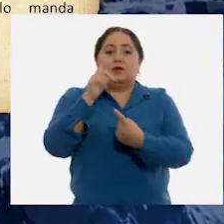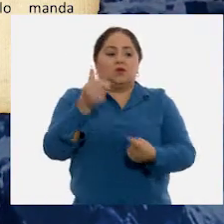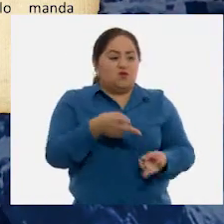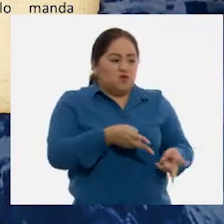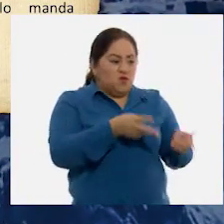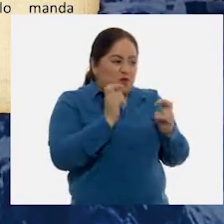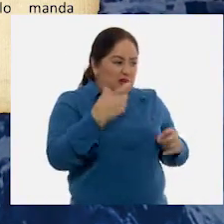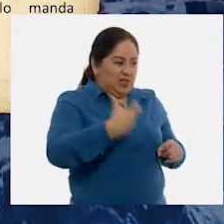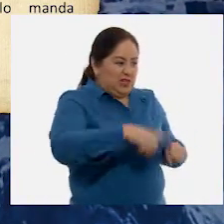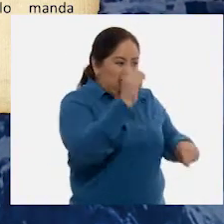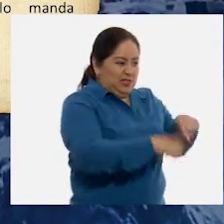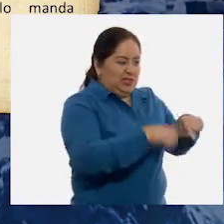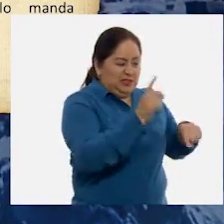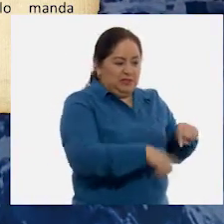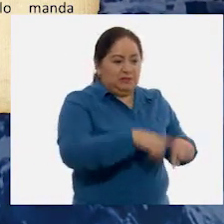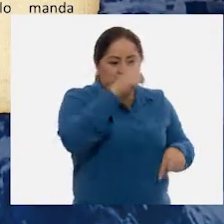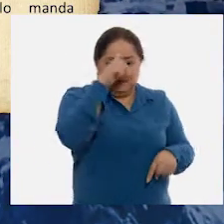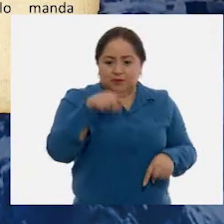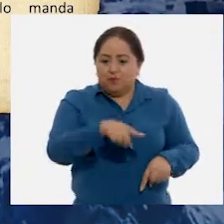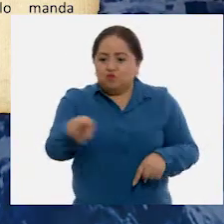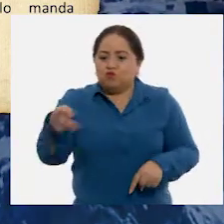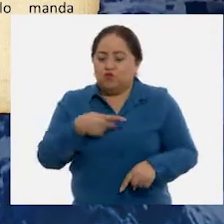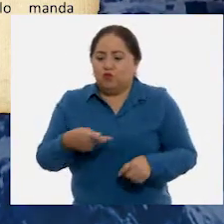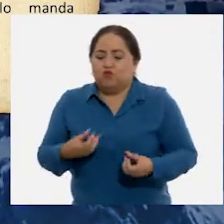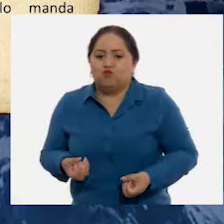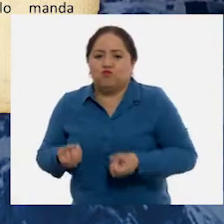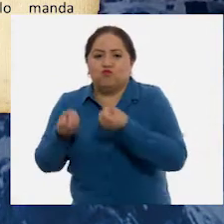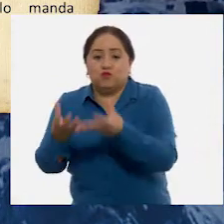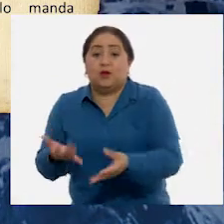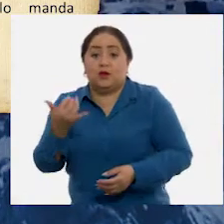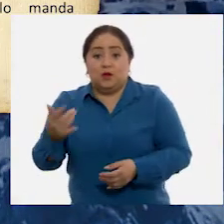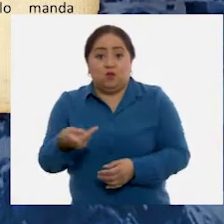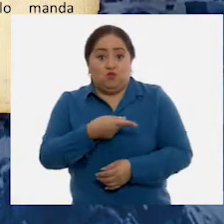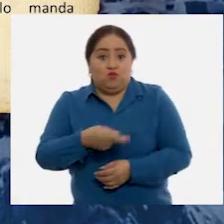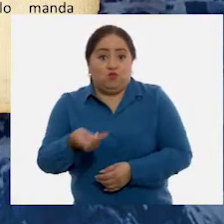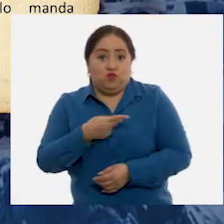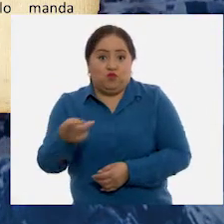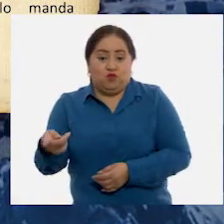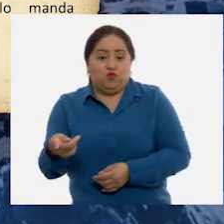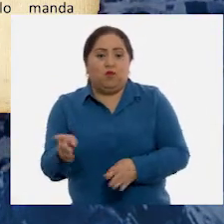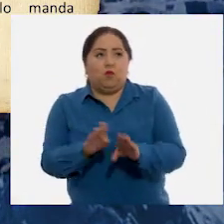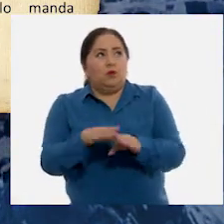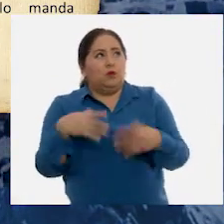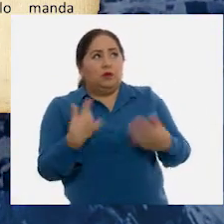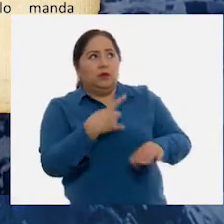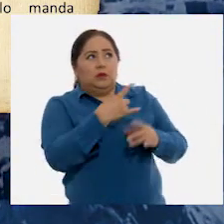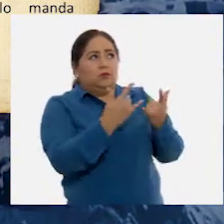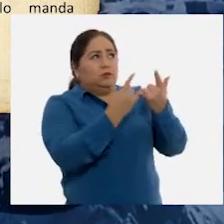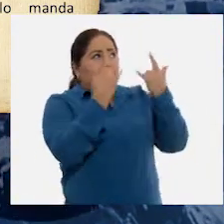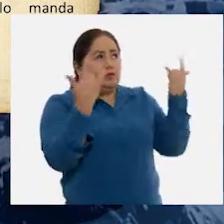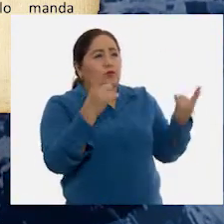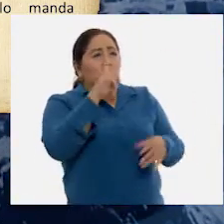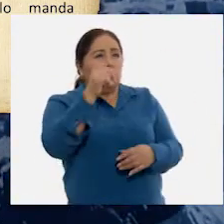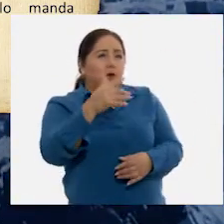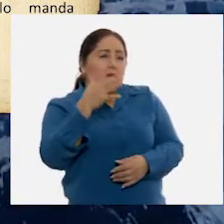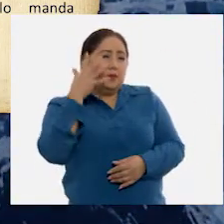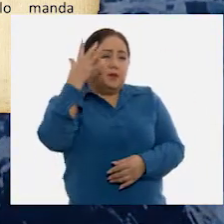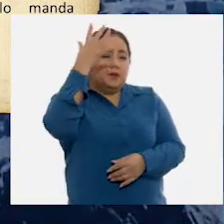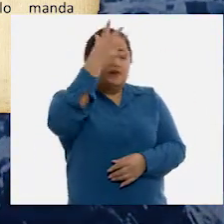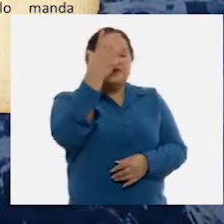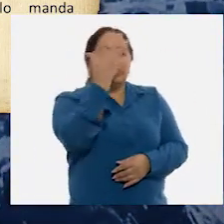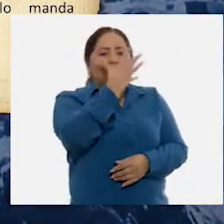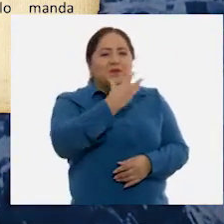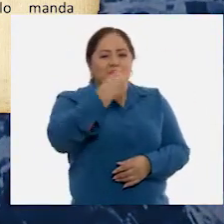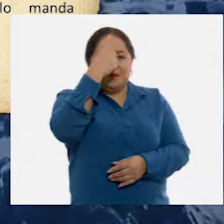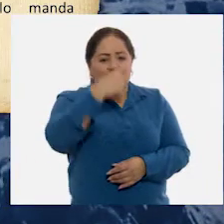los ricos para hacer ricos a los pobres. Y los pobres le forjan una leyenda que el tiempo se encargará de embellecer